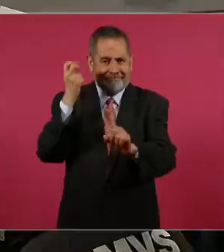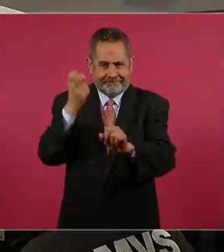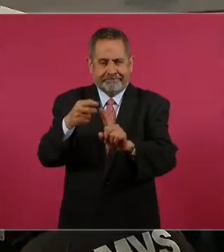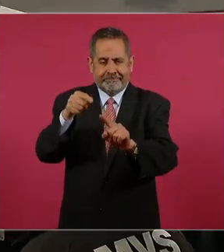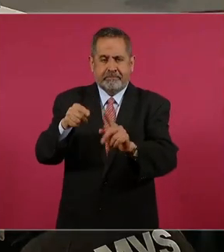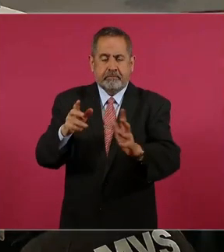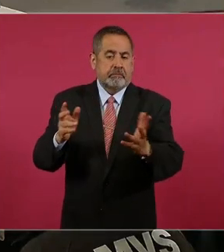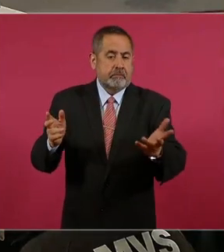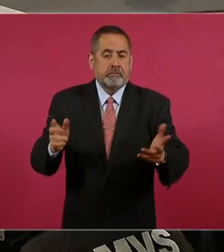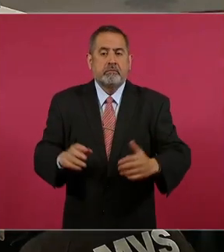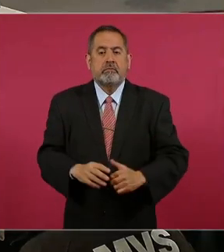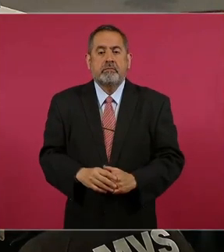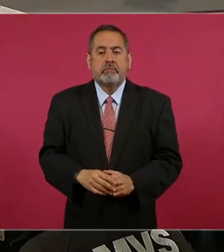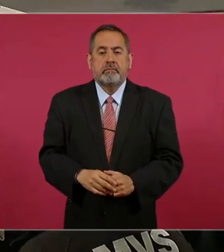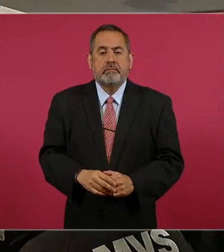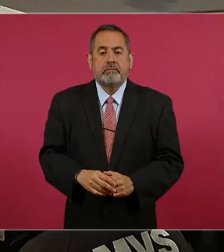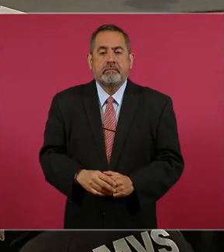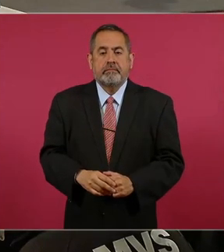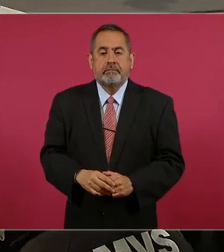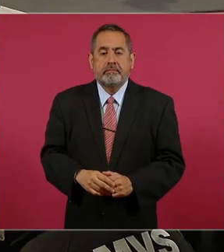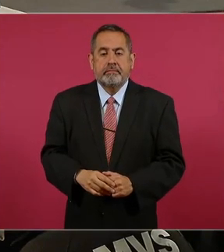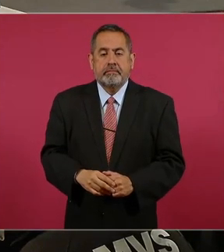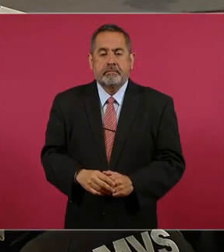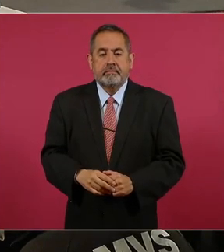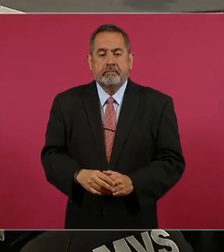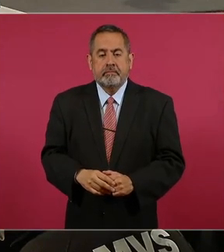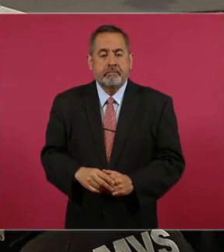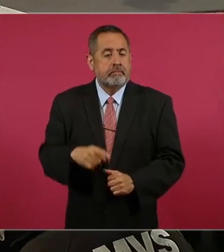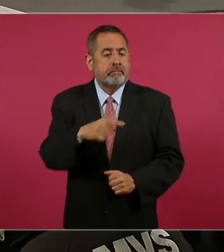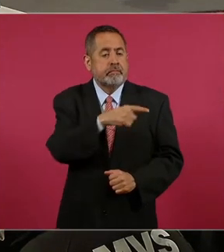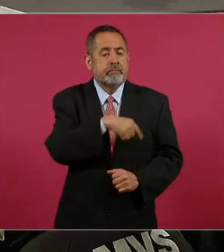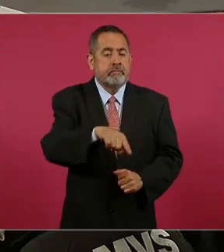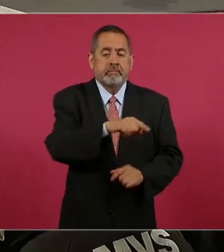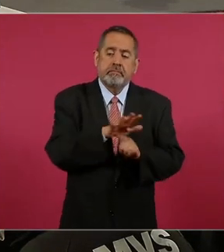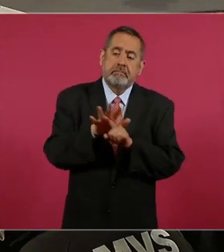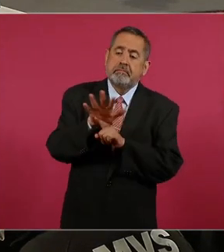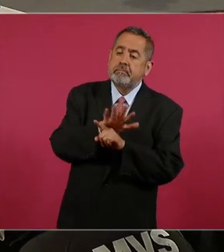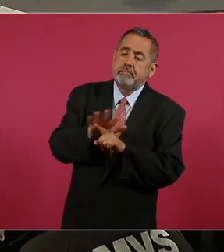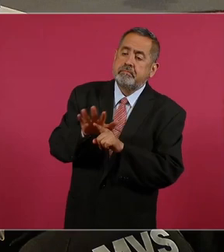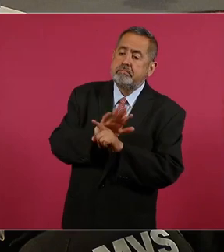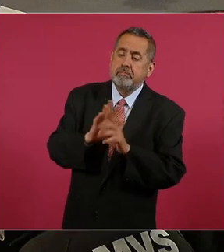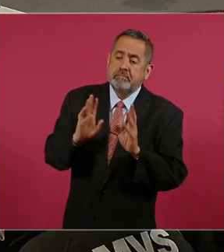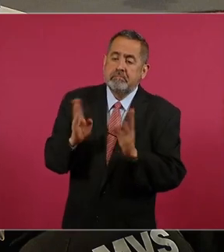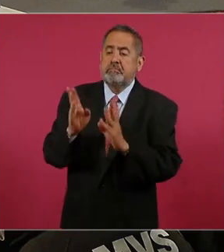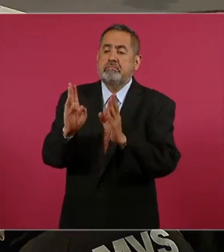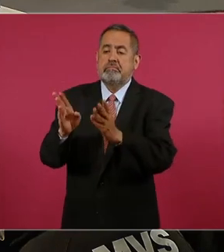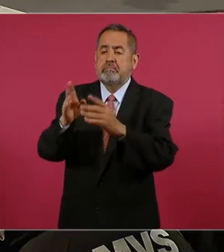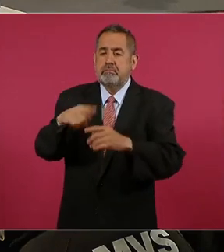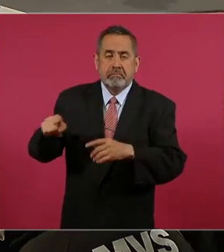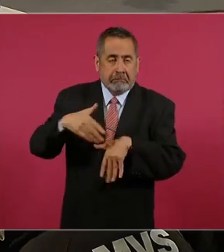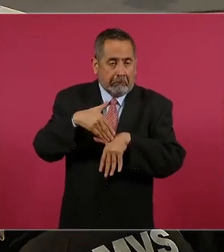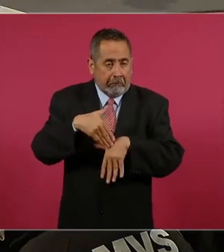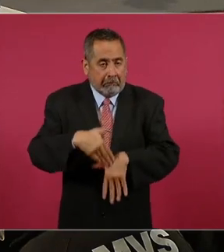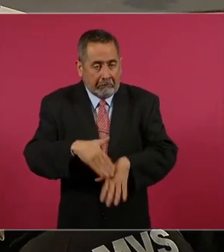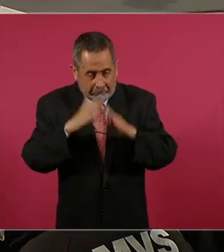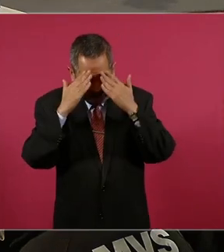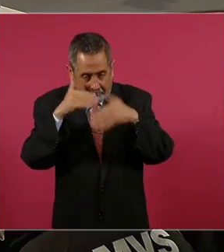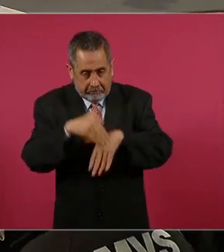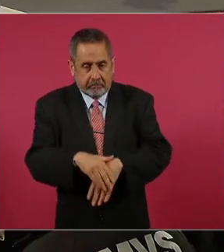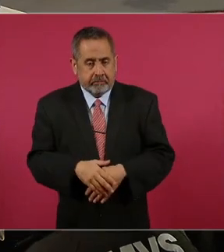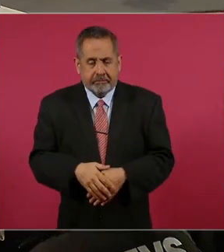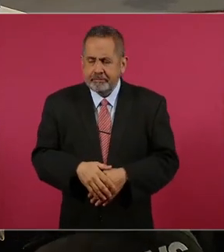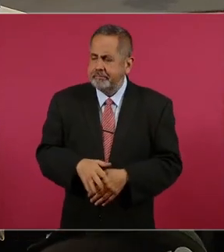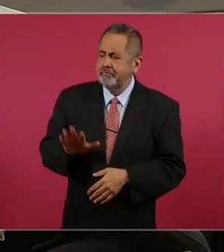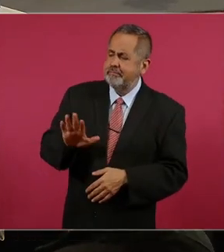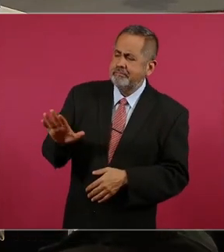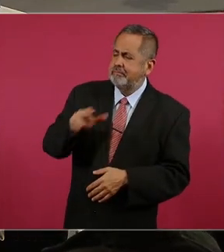de que engatusaron a medio mundo, de que ya no se